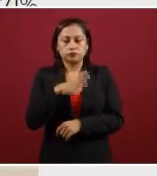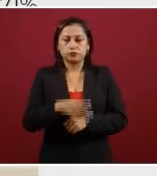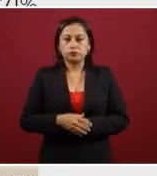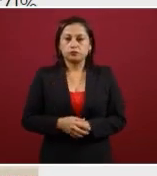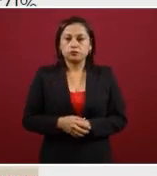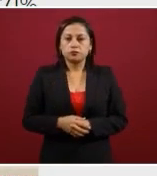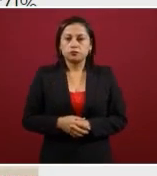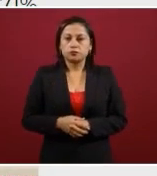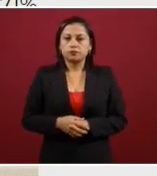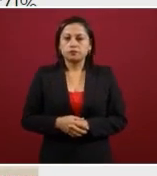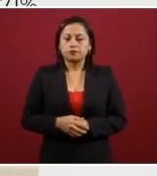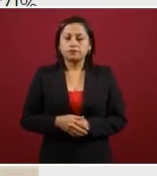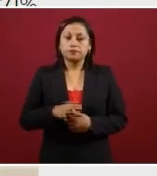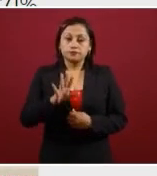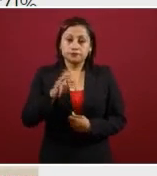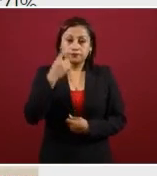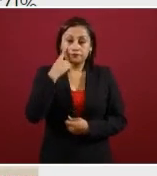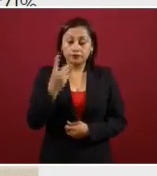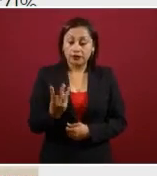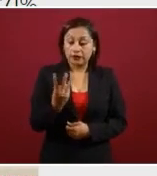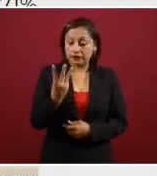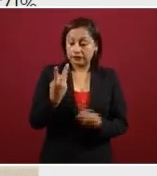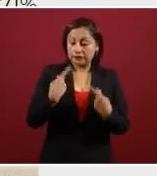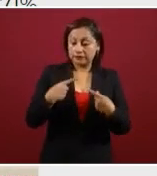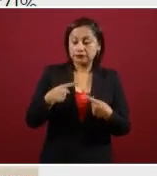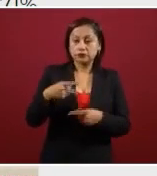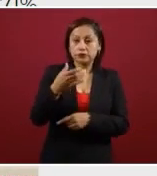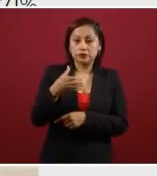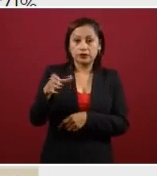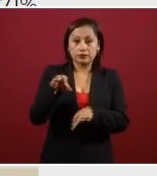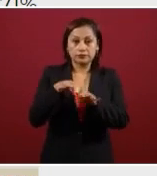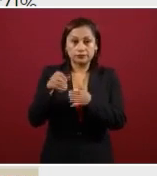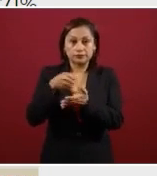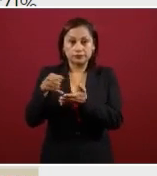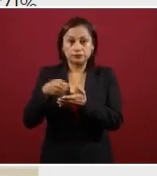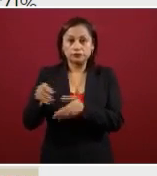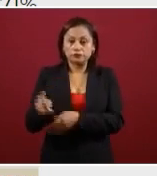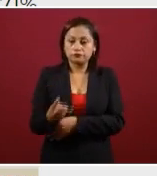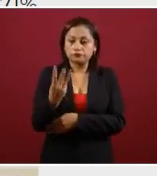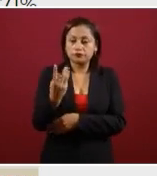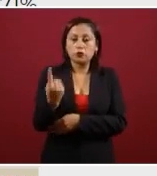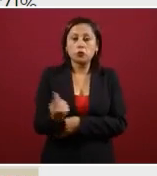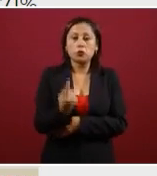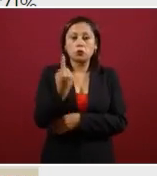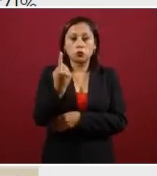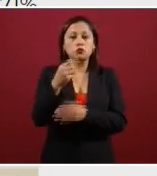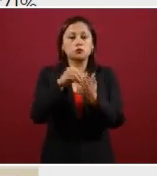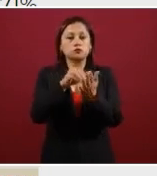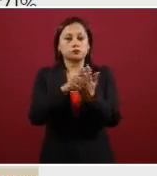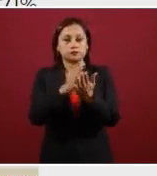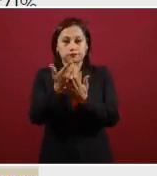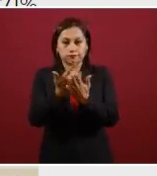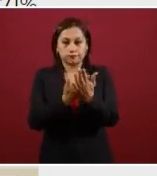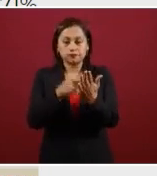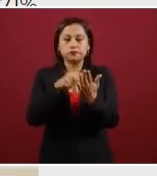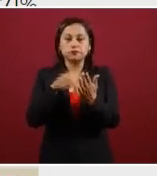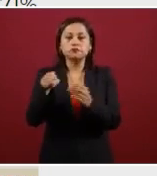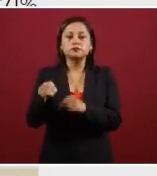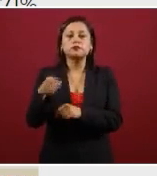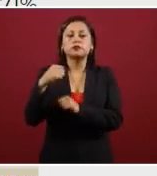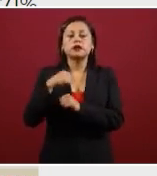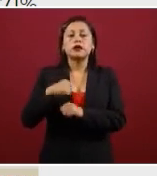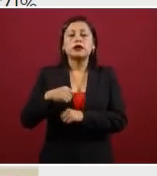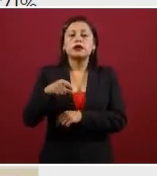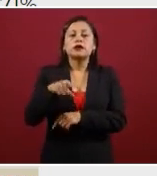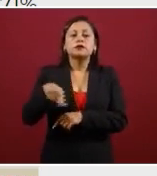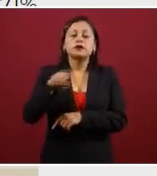Decirles que uno de cada tres sembradores registrados es mujer. Queremos nosotros también hacer relevo generacional en el